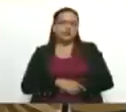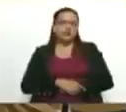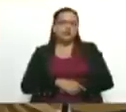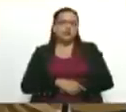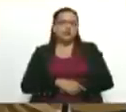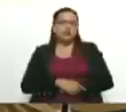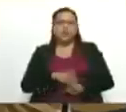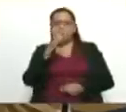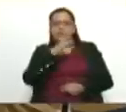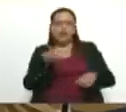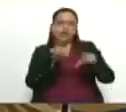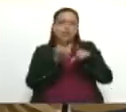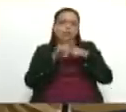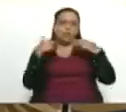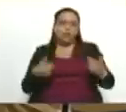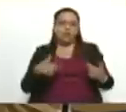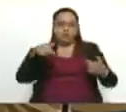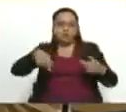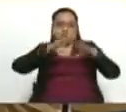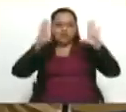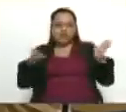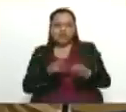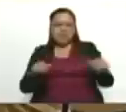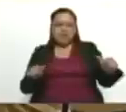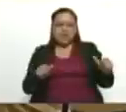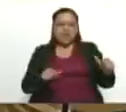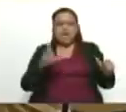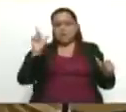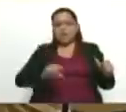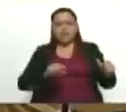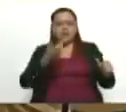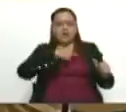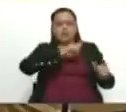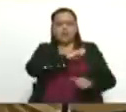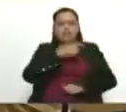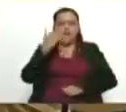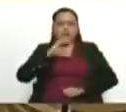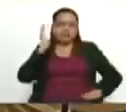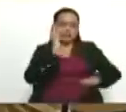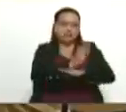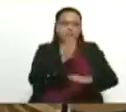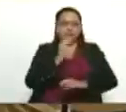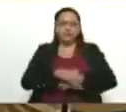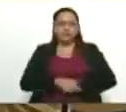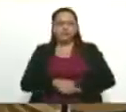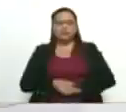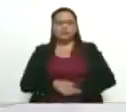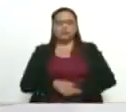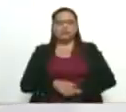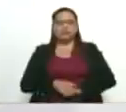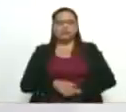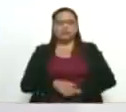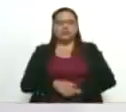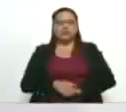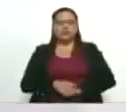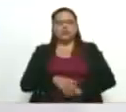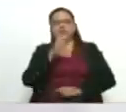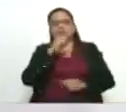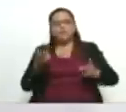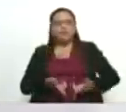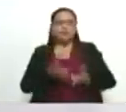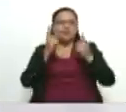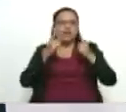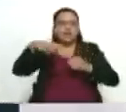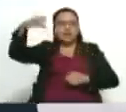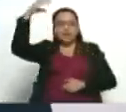un ser humano en esta tierra, y muchísimo menos en España, donde está condenado, que no conceda que el